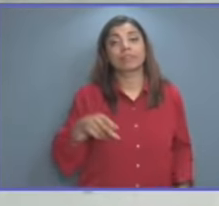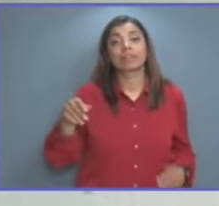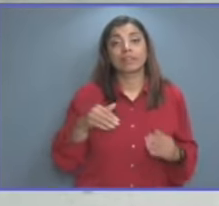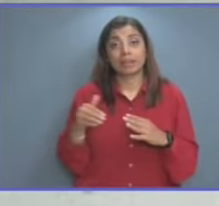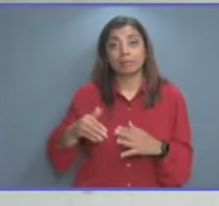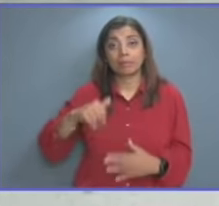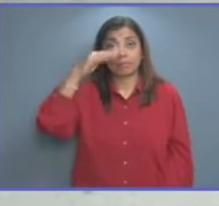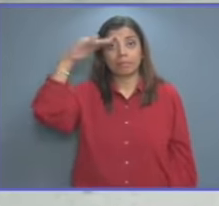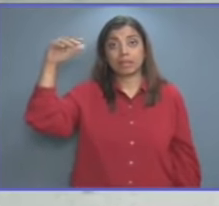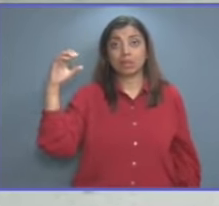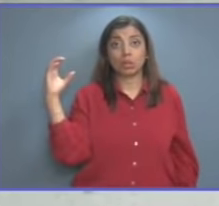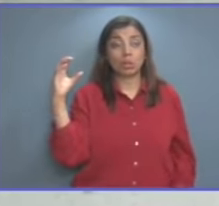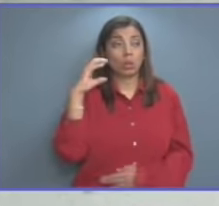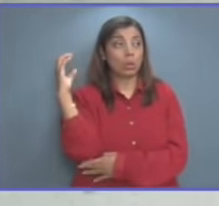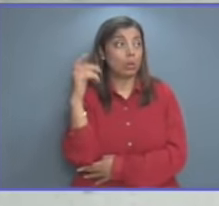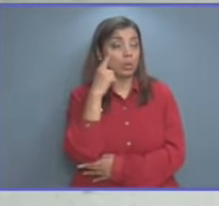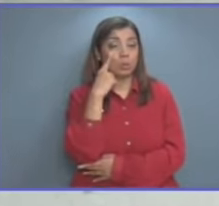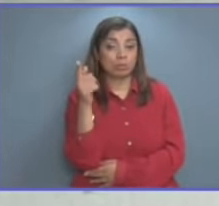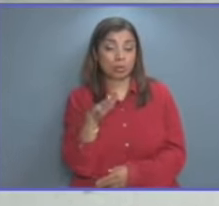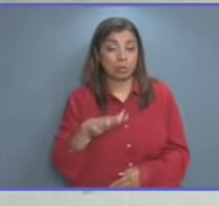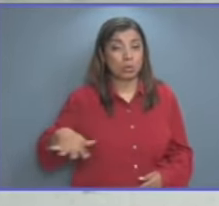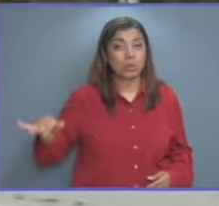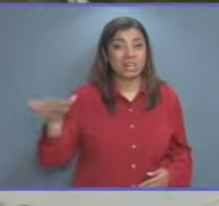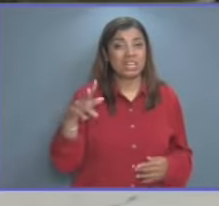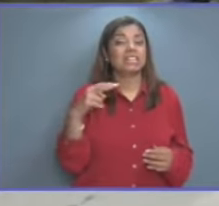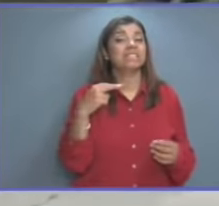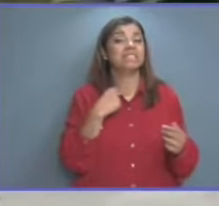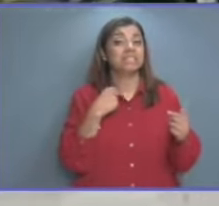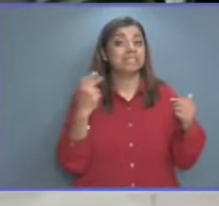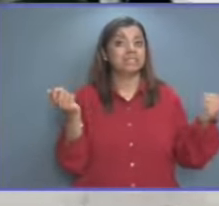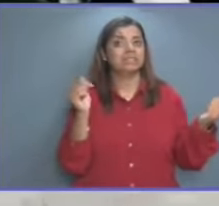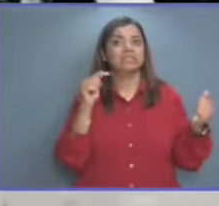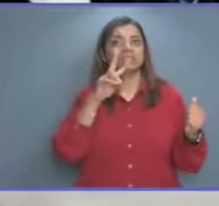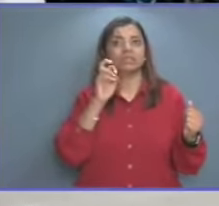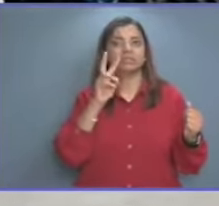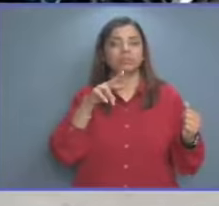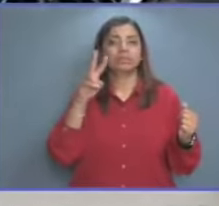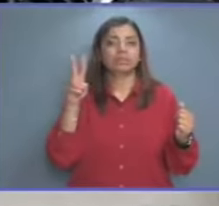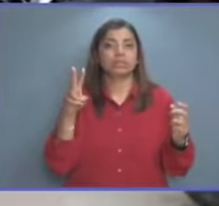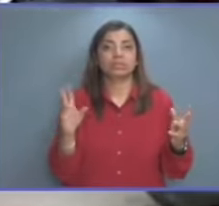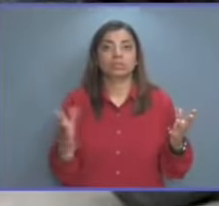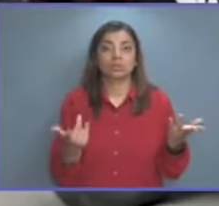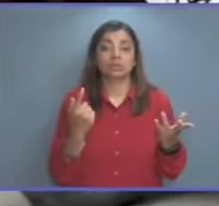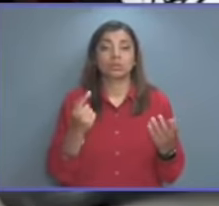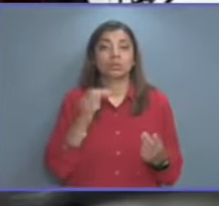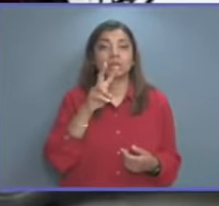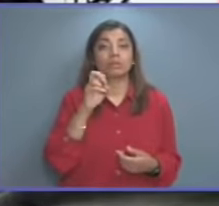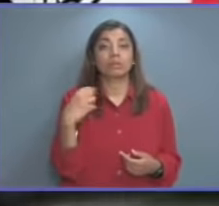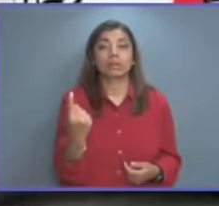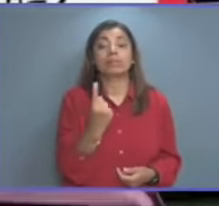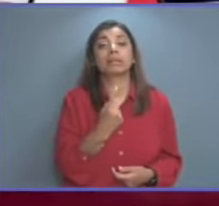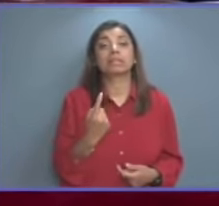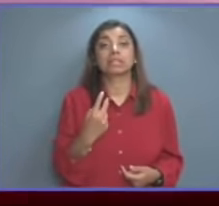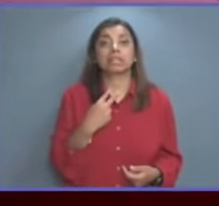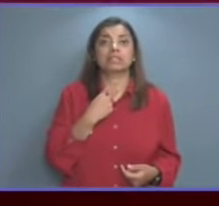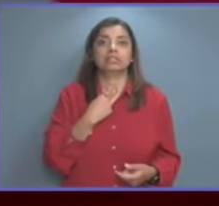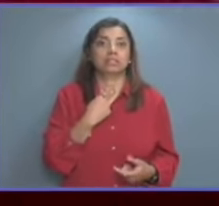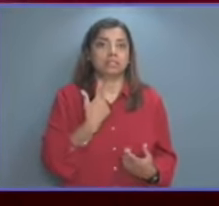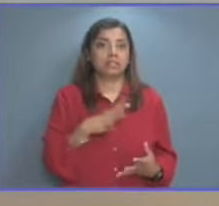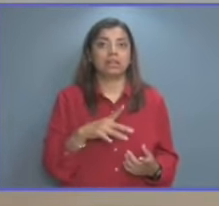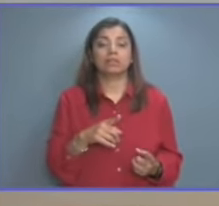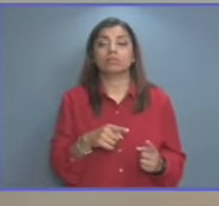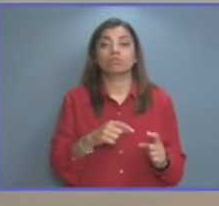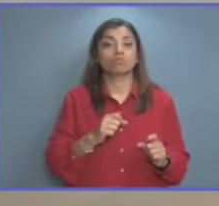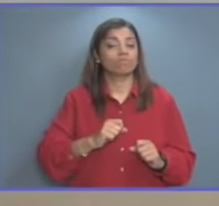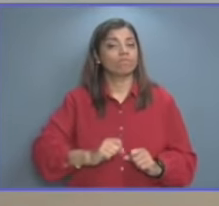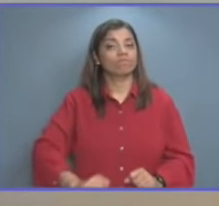arauca se ha convertido en una zona de guerra en el comienzo de este 2022 una veintena de personas han sido asesinadas este fin